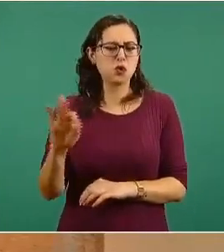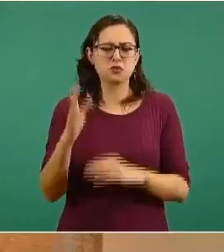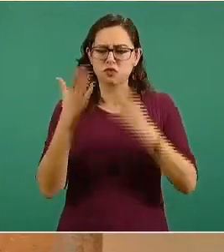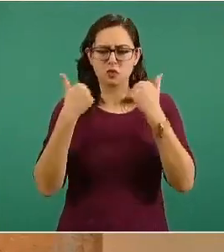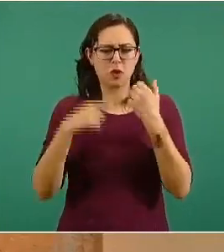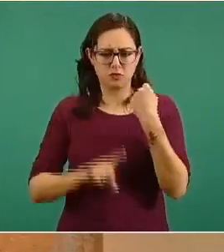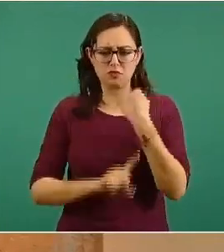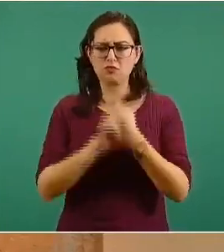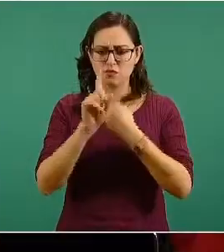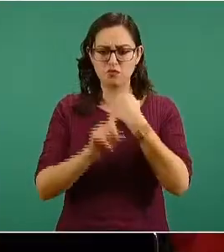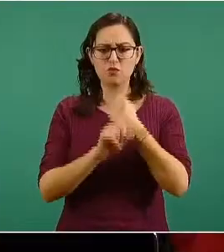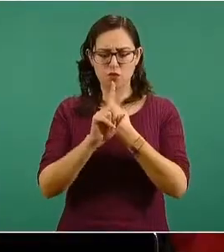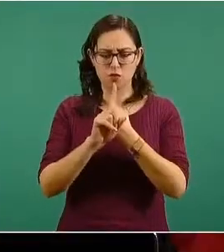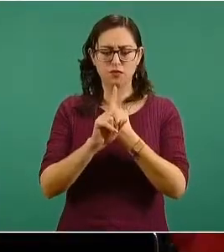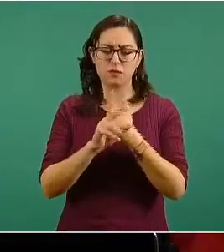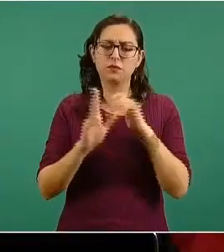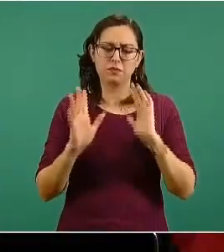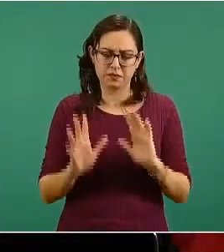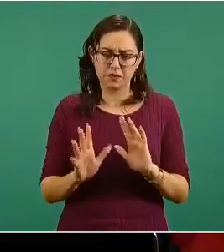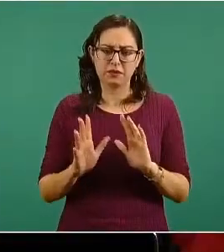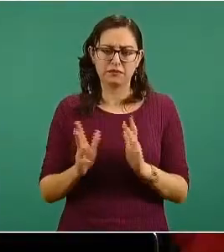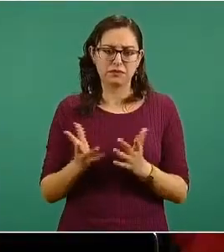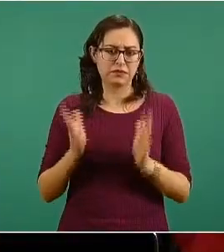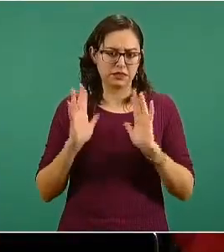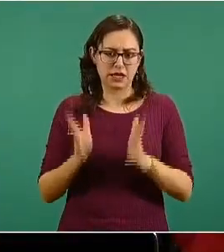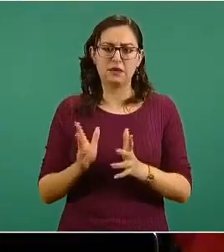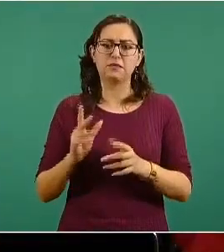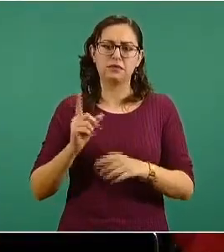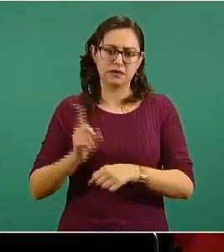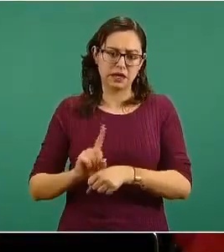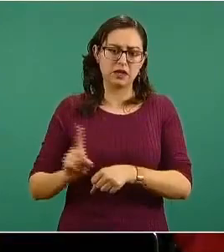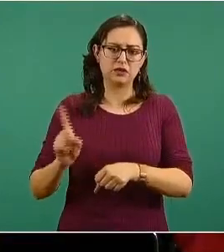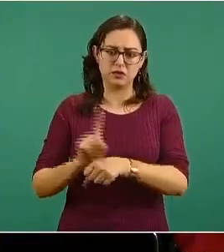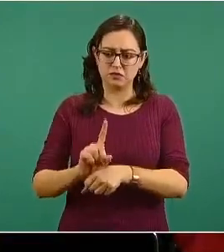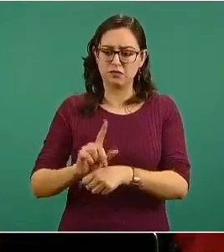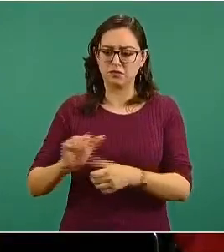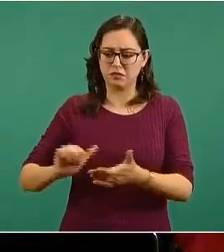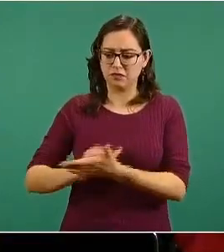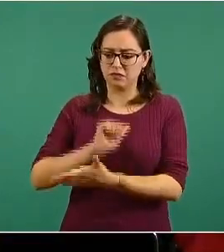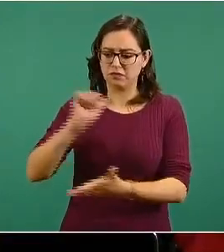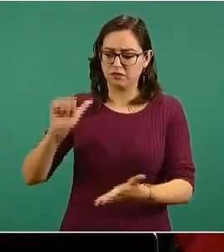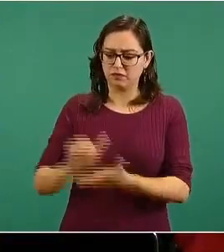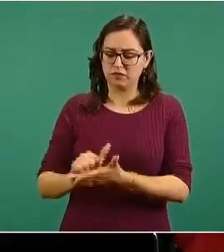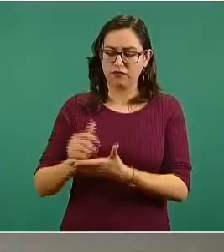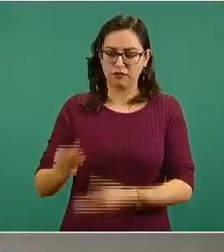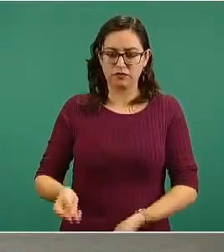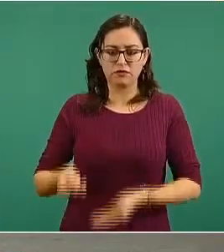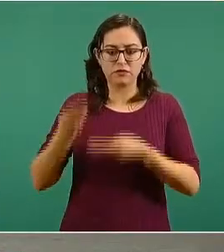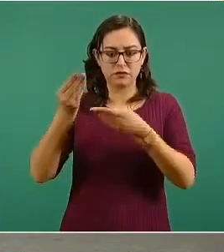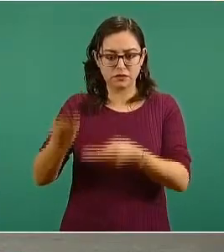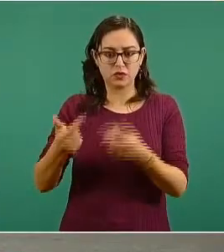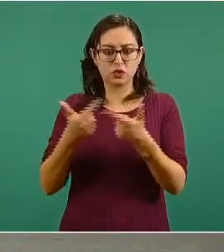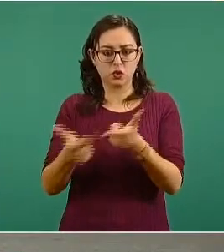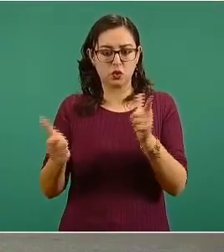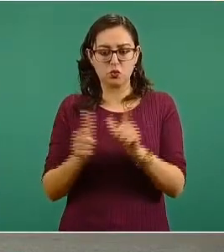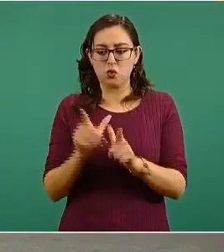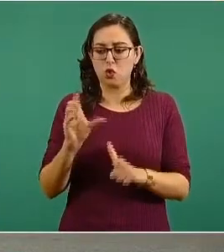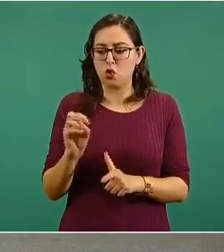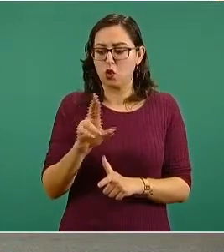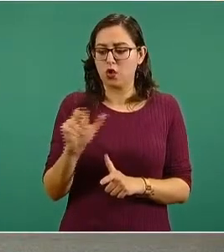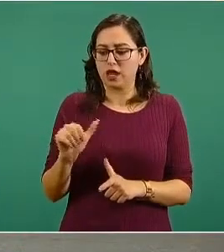hospitales, que en el momento se registren y quedan documentados con un acta de hechos que la Brigada Correcaminos